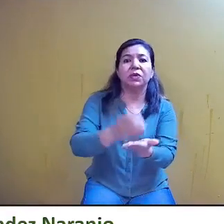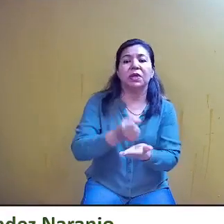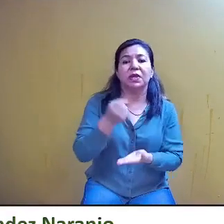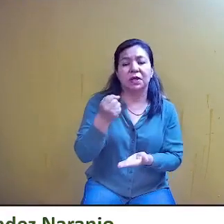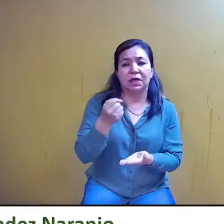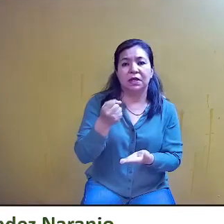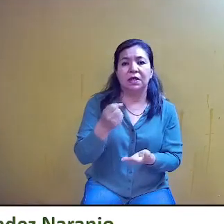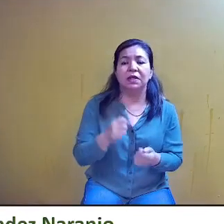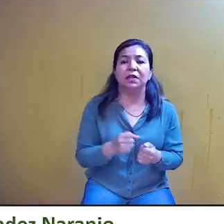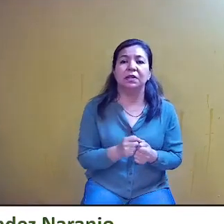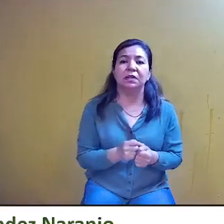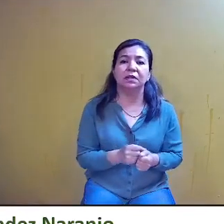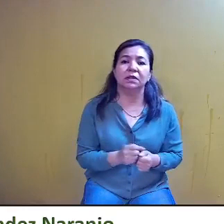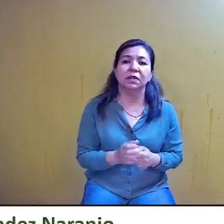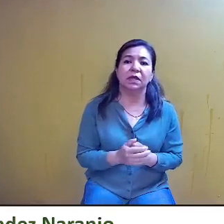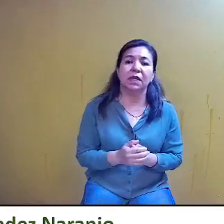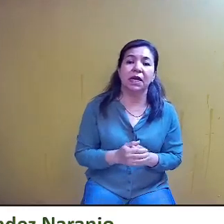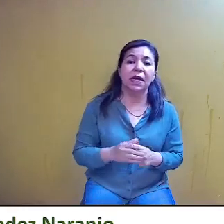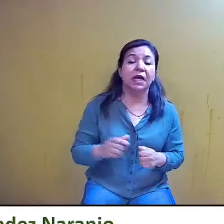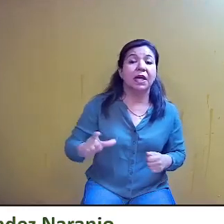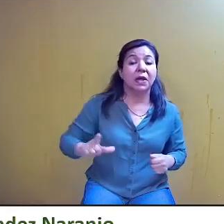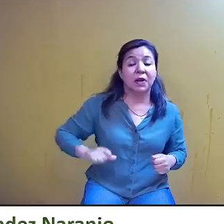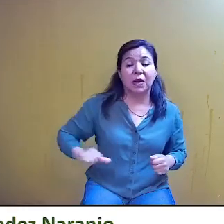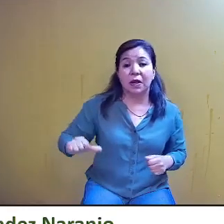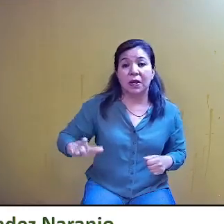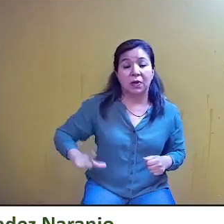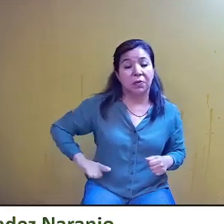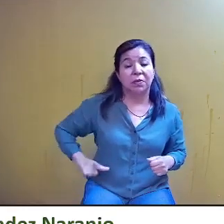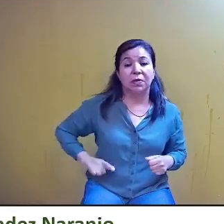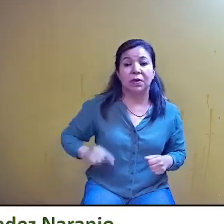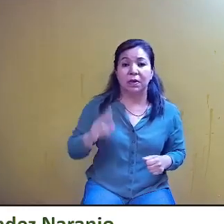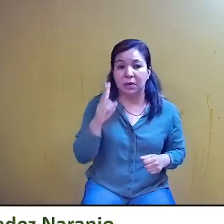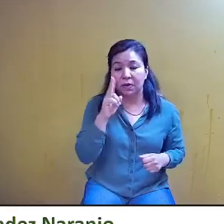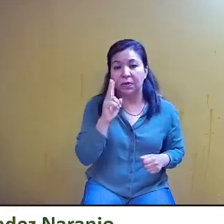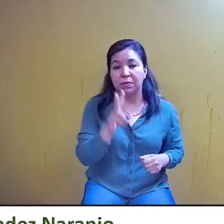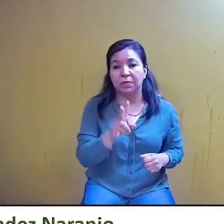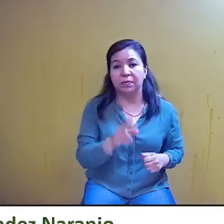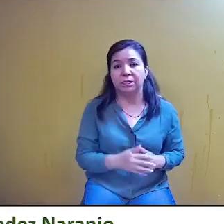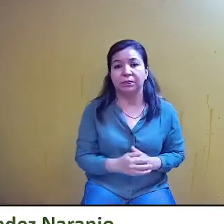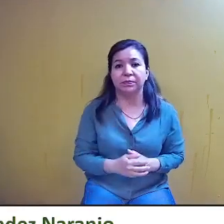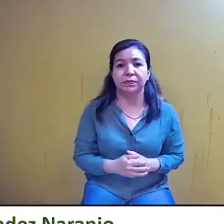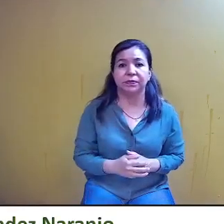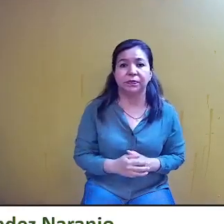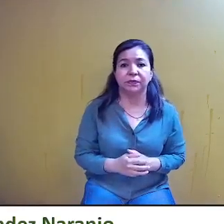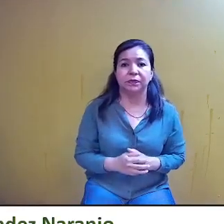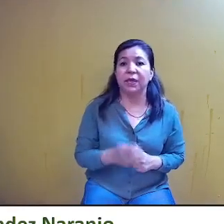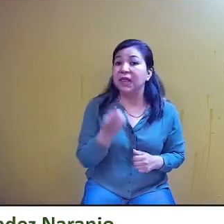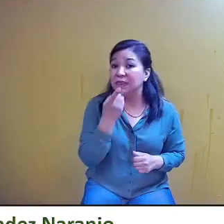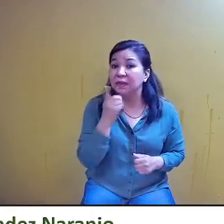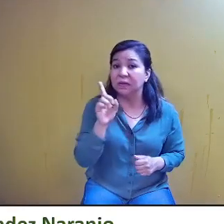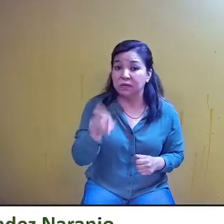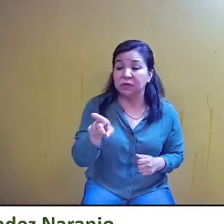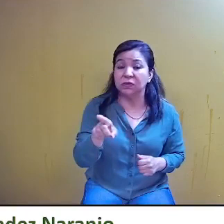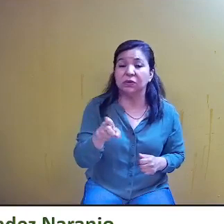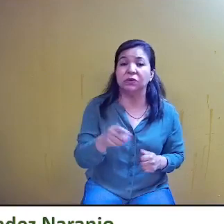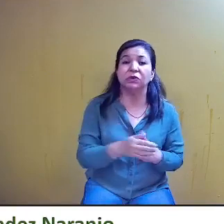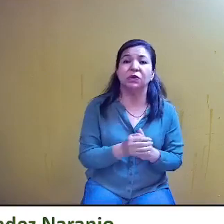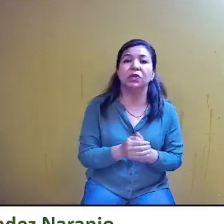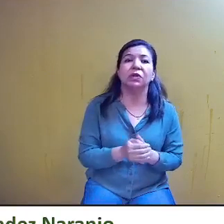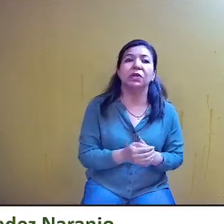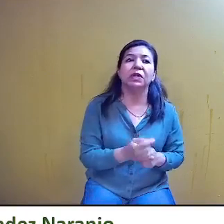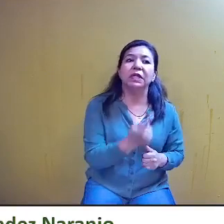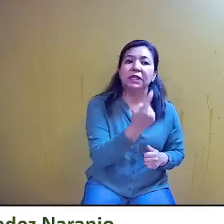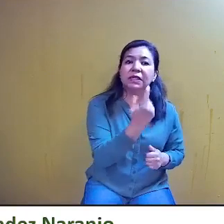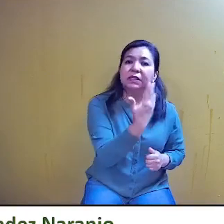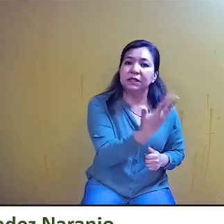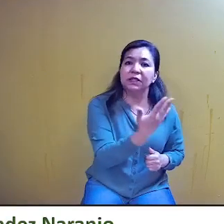solicitó que la autoridad instructora diera fe de ellas. Asimismo, denunció que los días 1, 5, 6, 7,